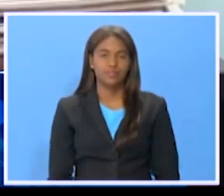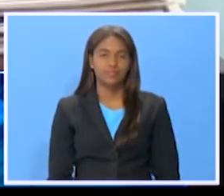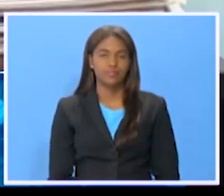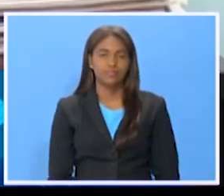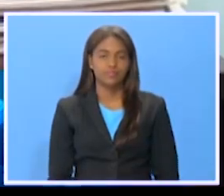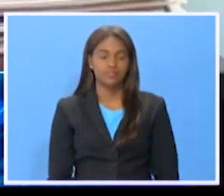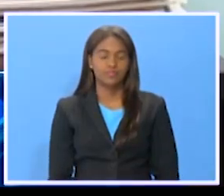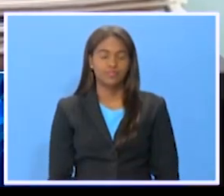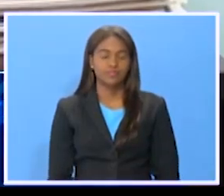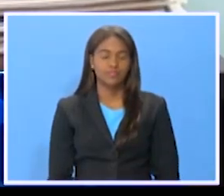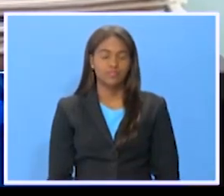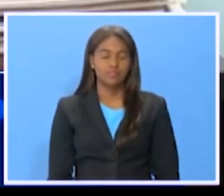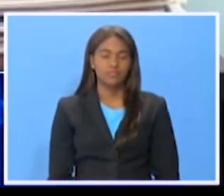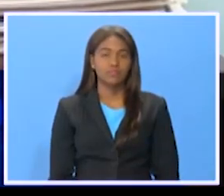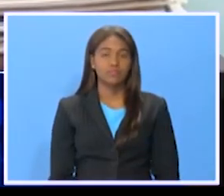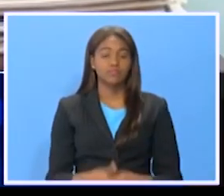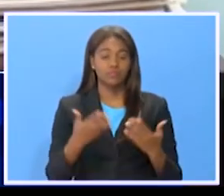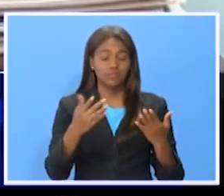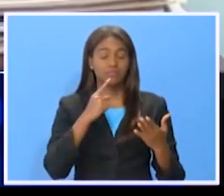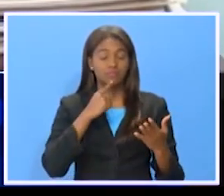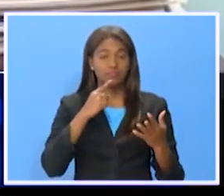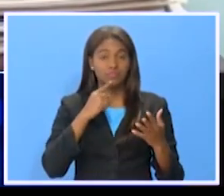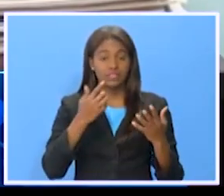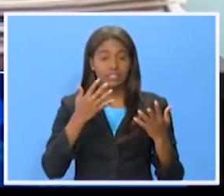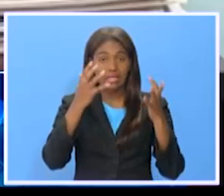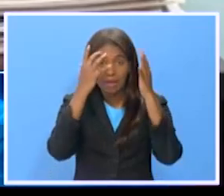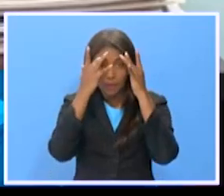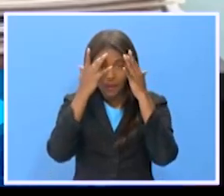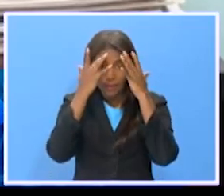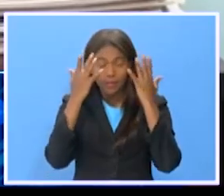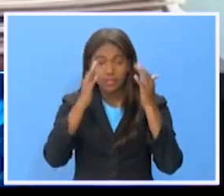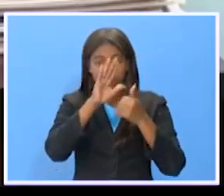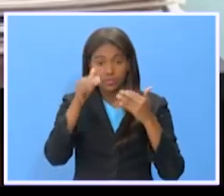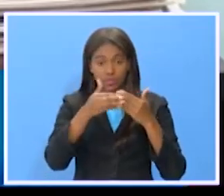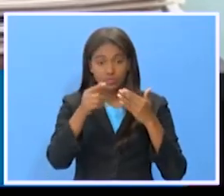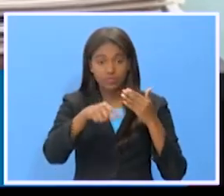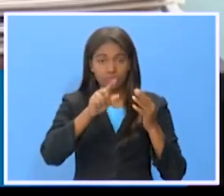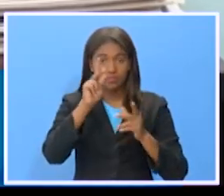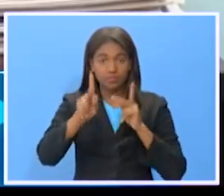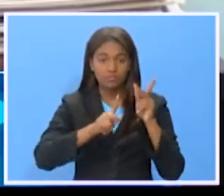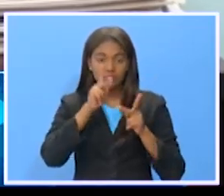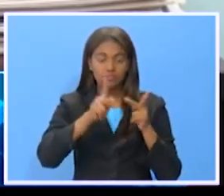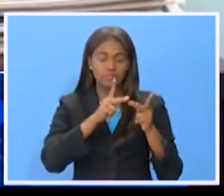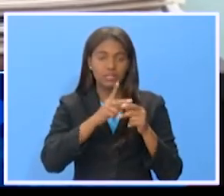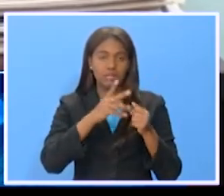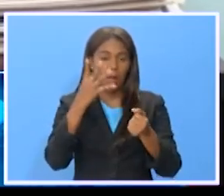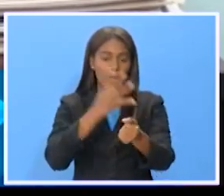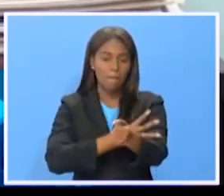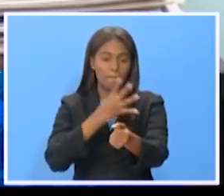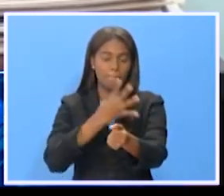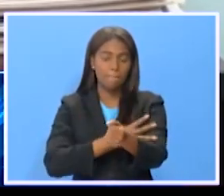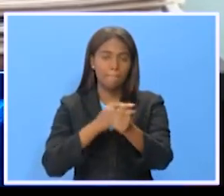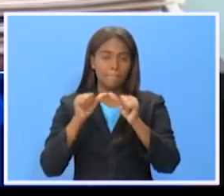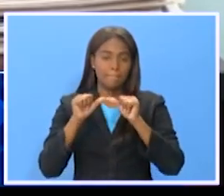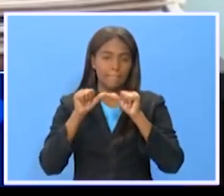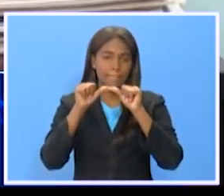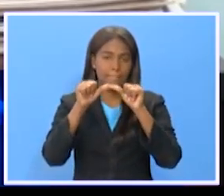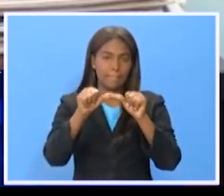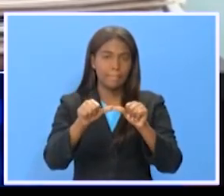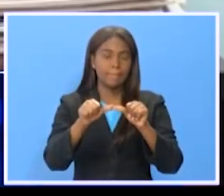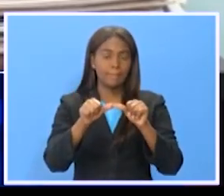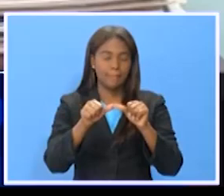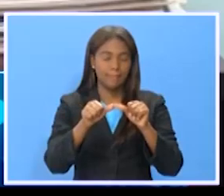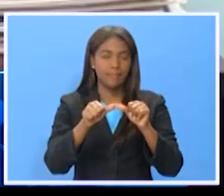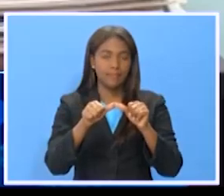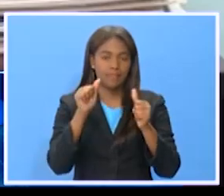y uno grave. Todos estos pacientes han sido manejados y han salido de